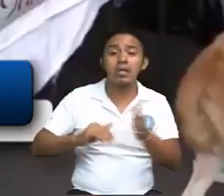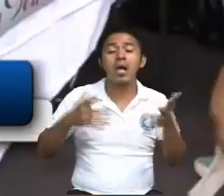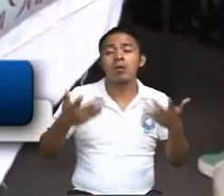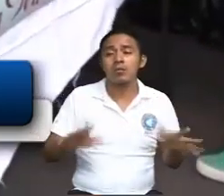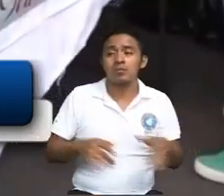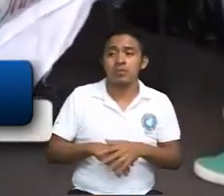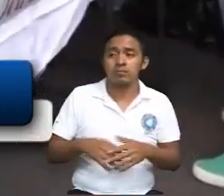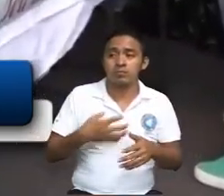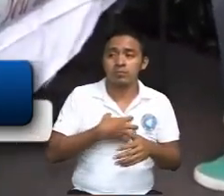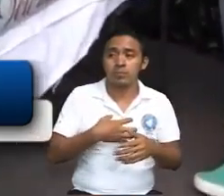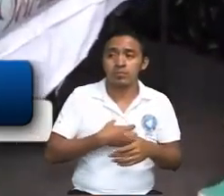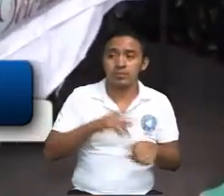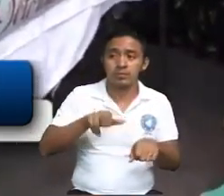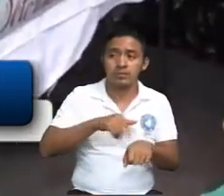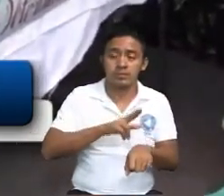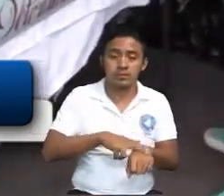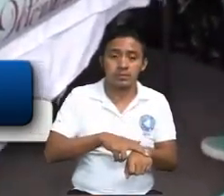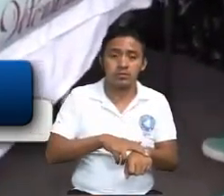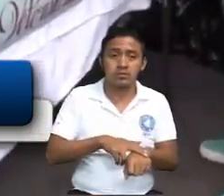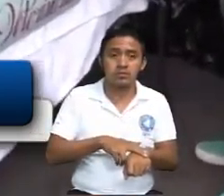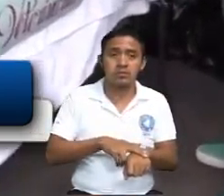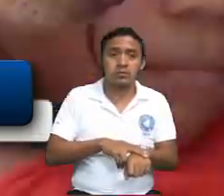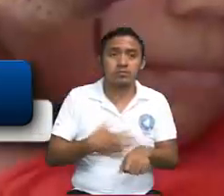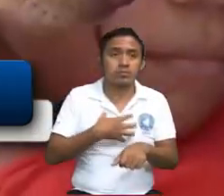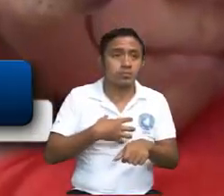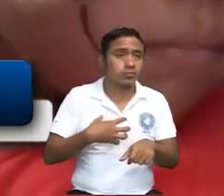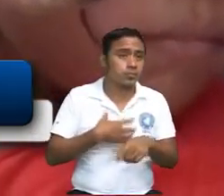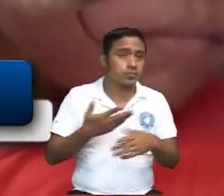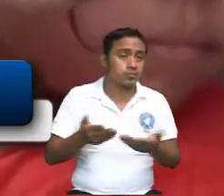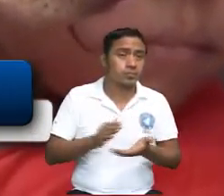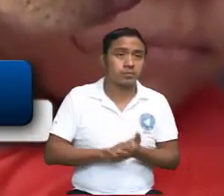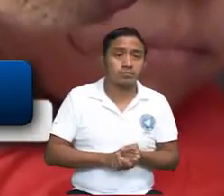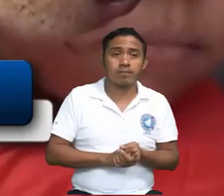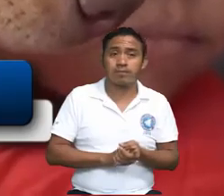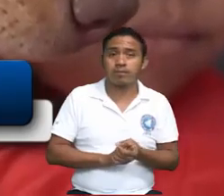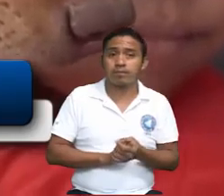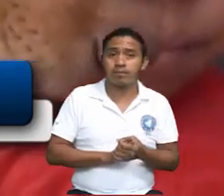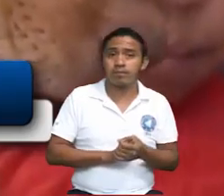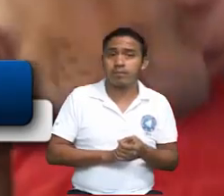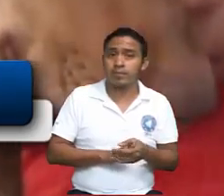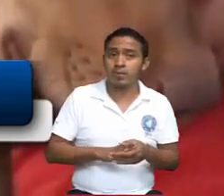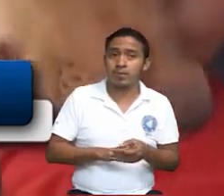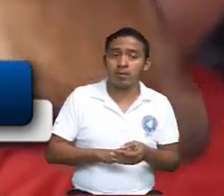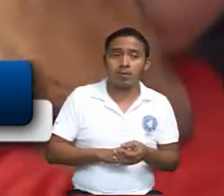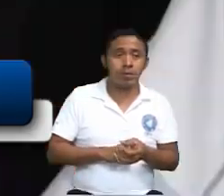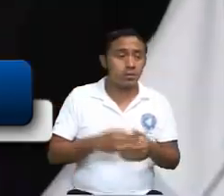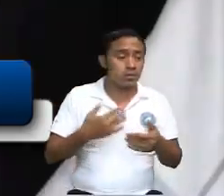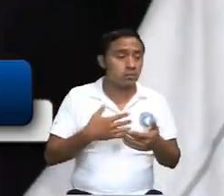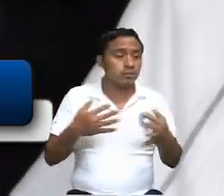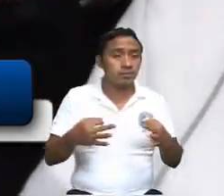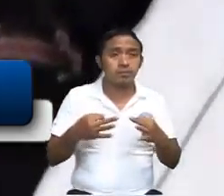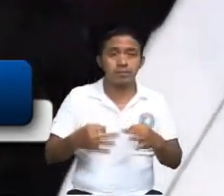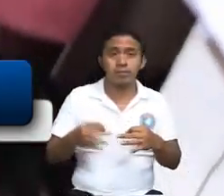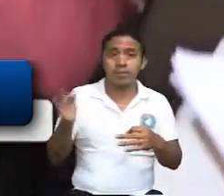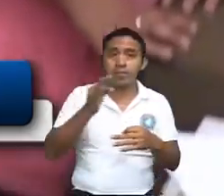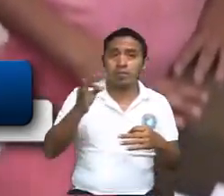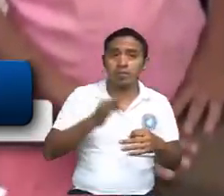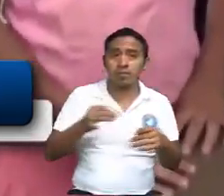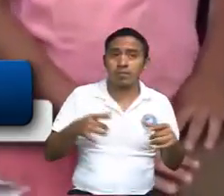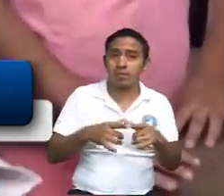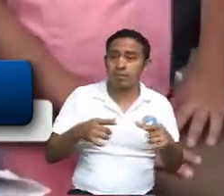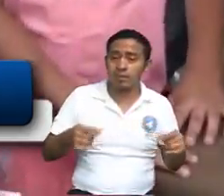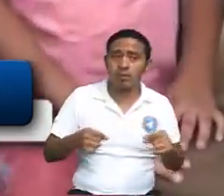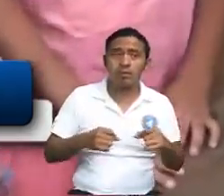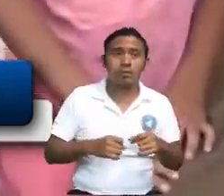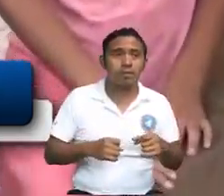nivel nacional. Nosotros vacunamos, ¿verdad?, a lo que es la población canina, y a nivel de Managua, que es uno